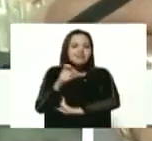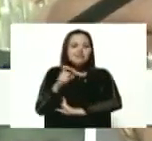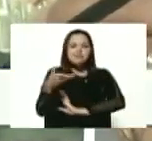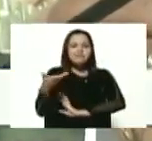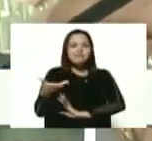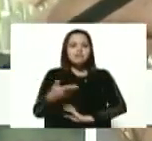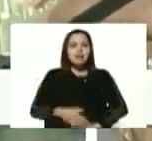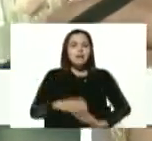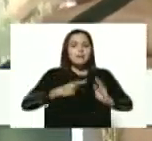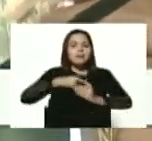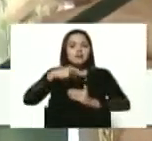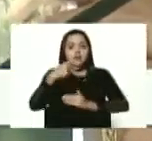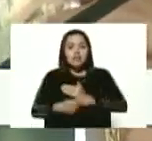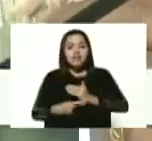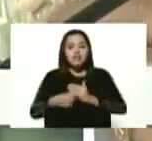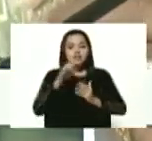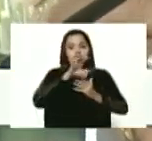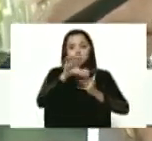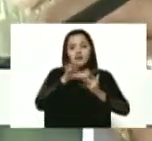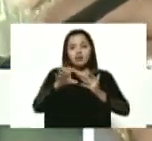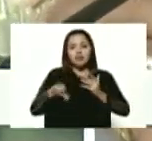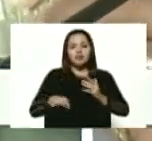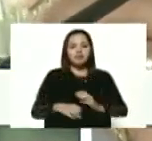la planificación estratégica,